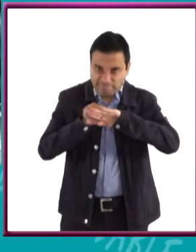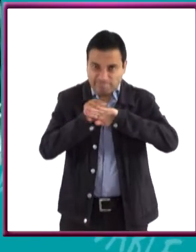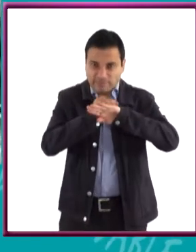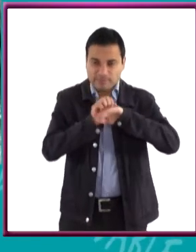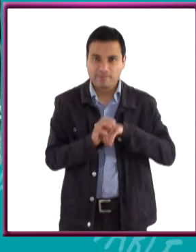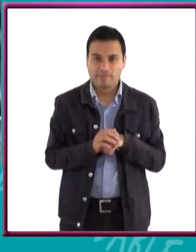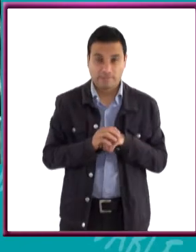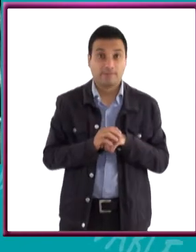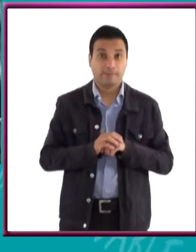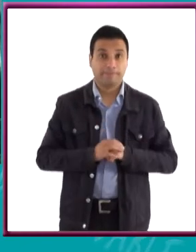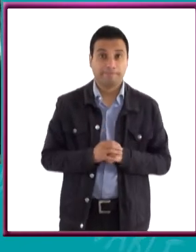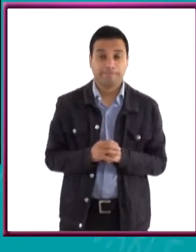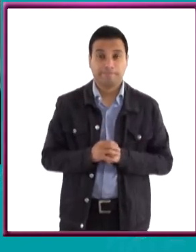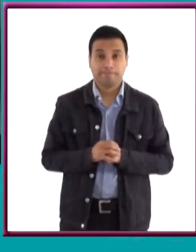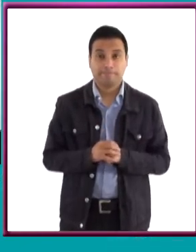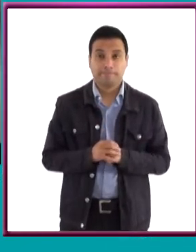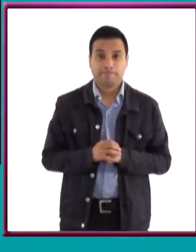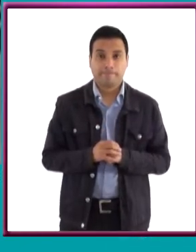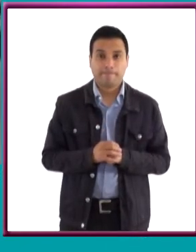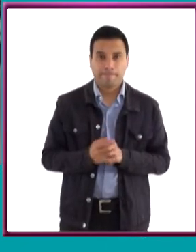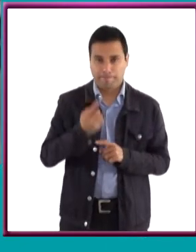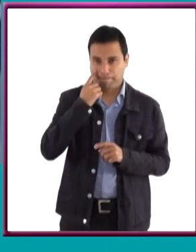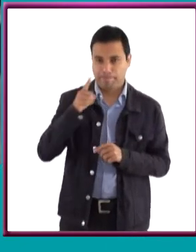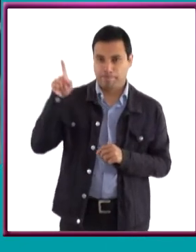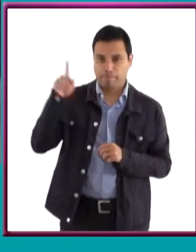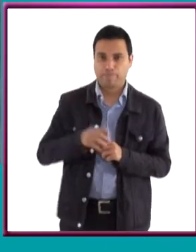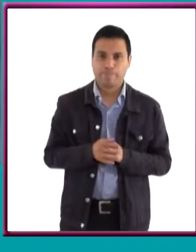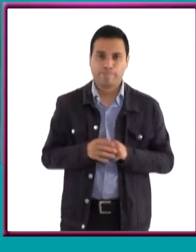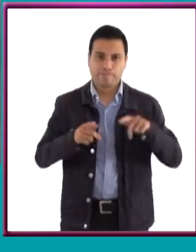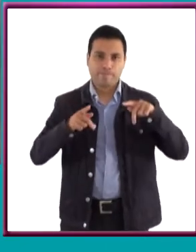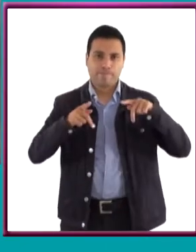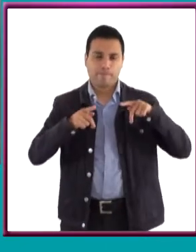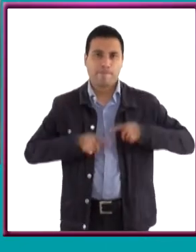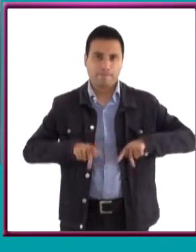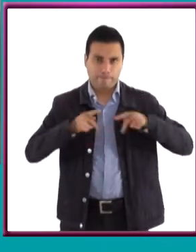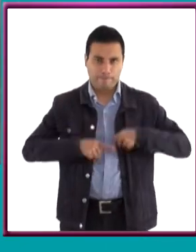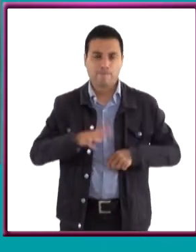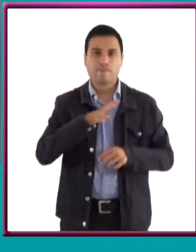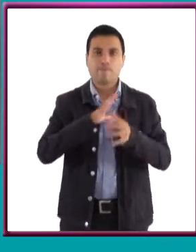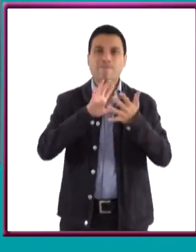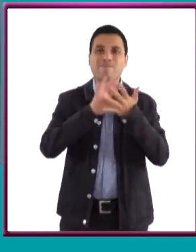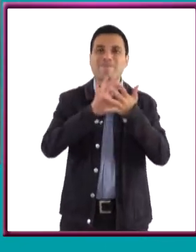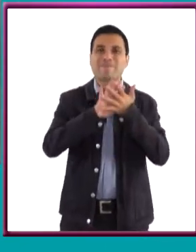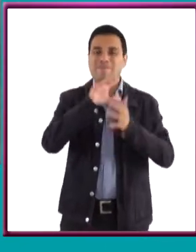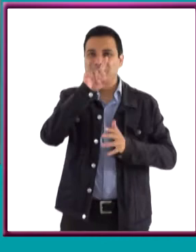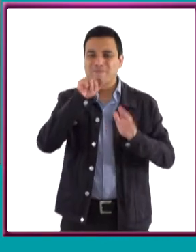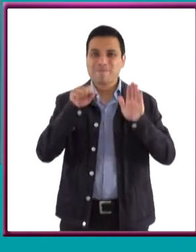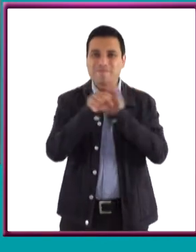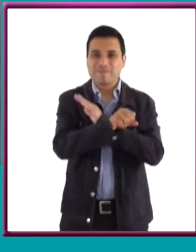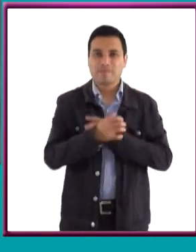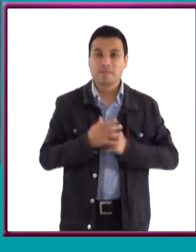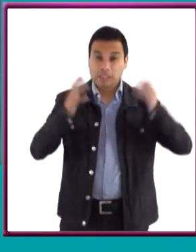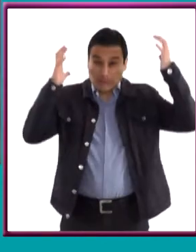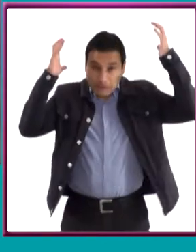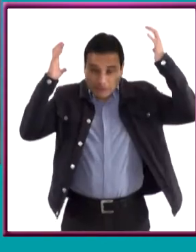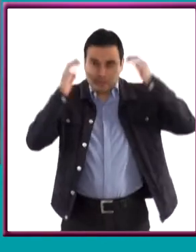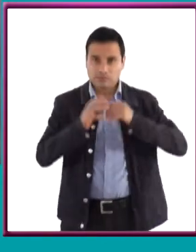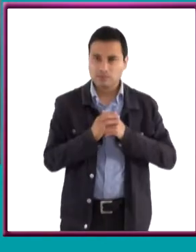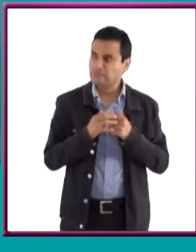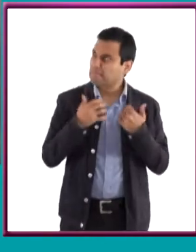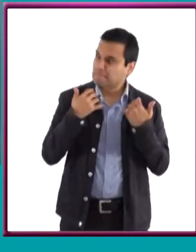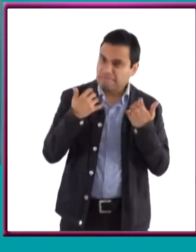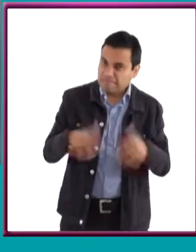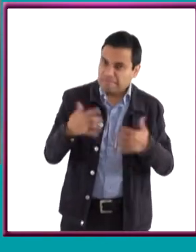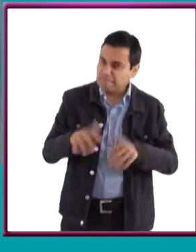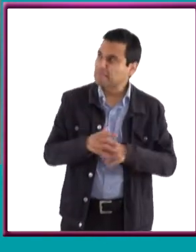el zapato de un cliente. Unos pajareros cargando jaulas por las calles de la ciudad. ¿Te imaginas el